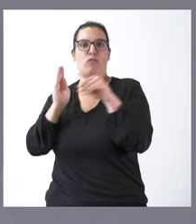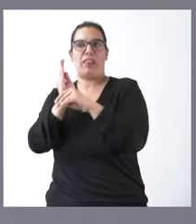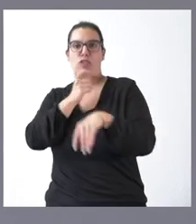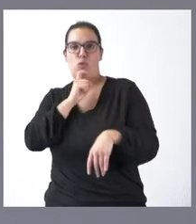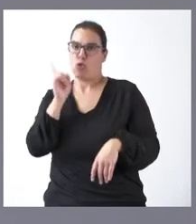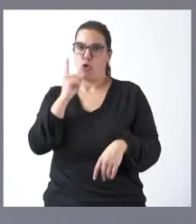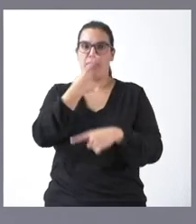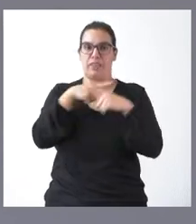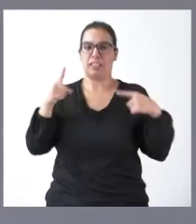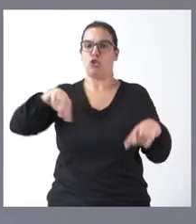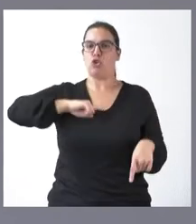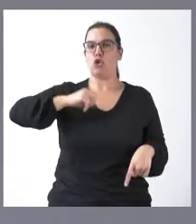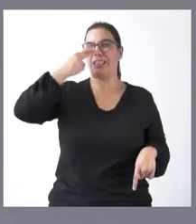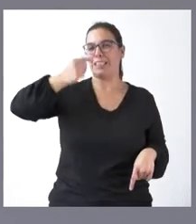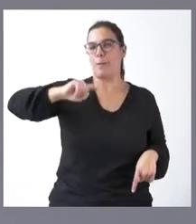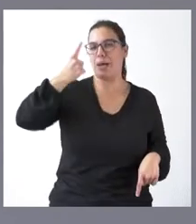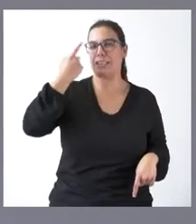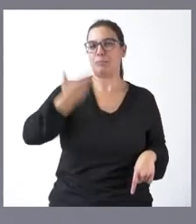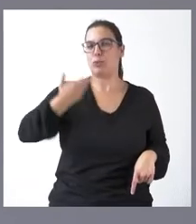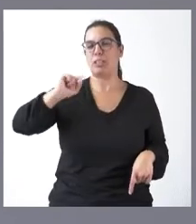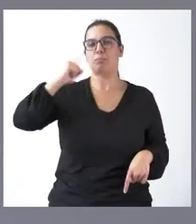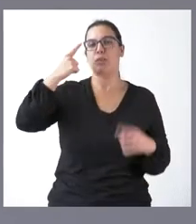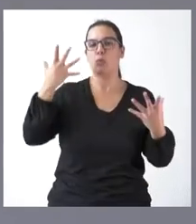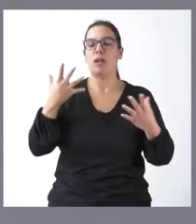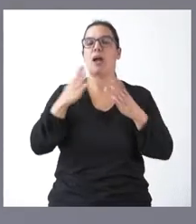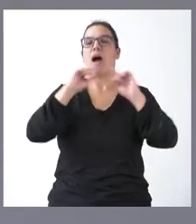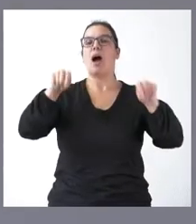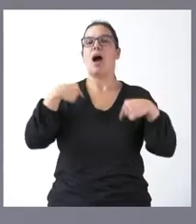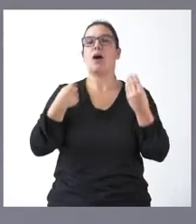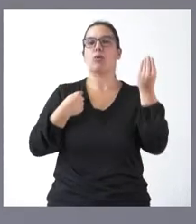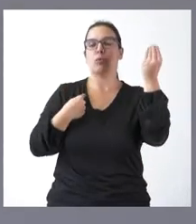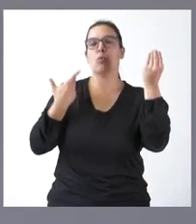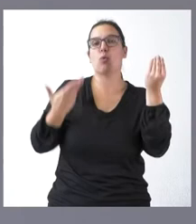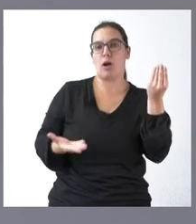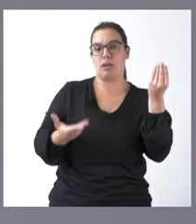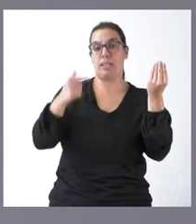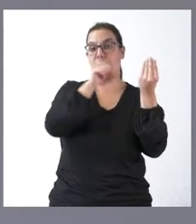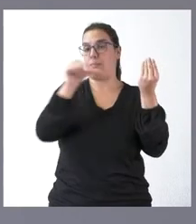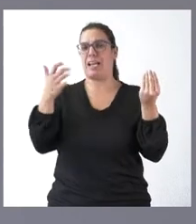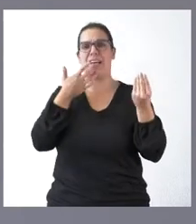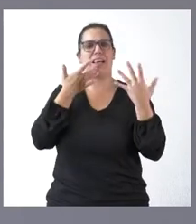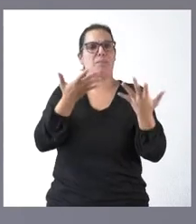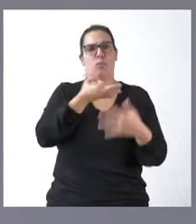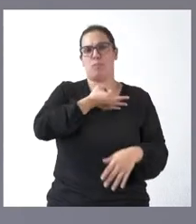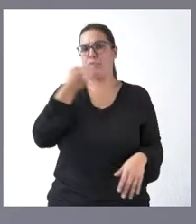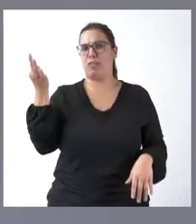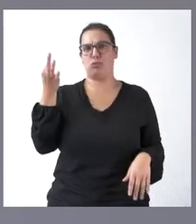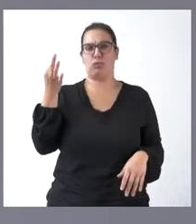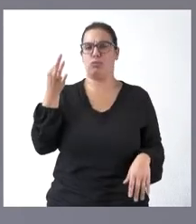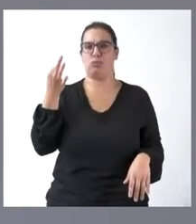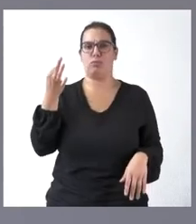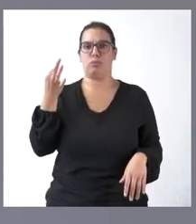que acuerdos se firman como se llevan a cabo como se aplican y esta semana hemos tenido un magnífico ejemplo en esa dirección que es